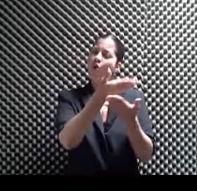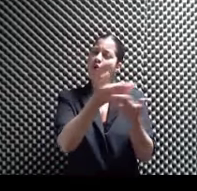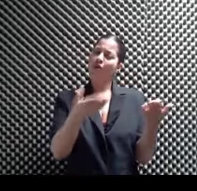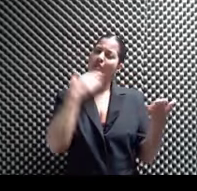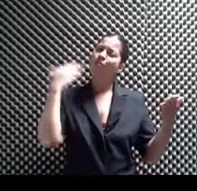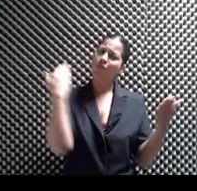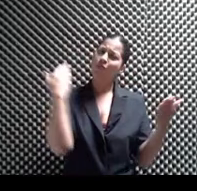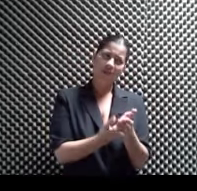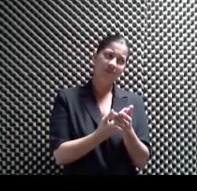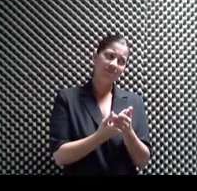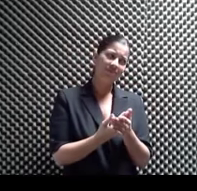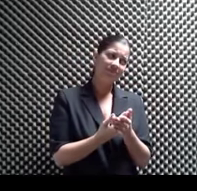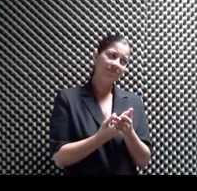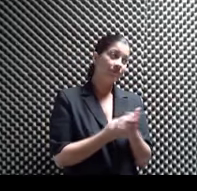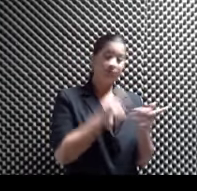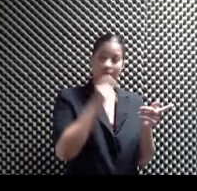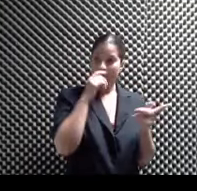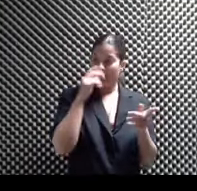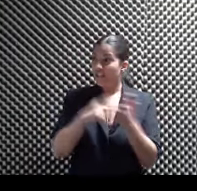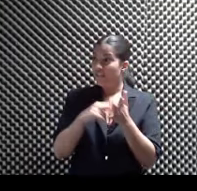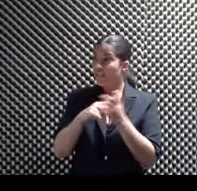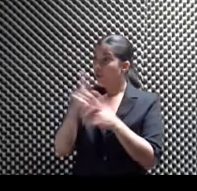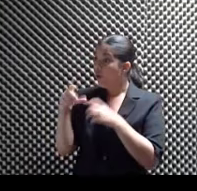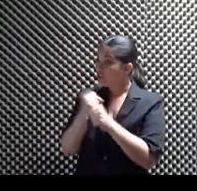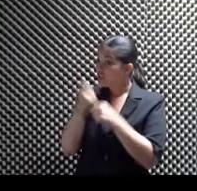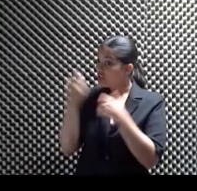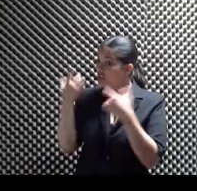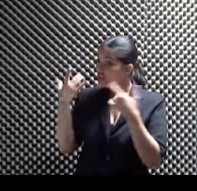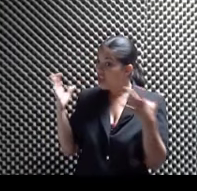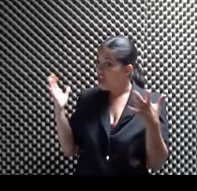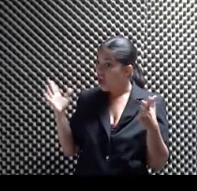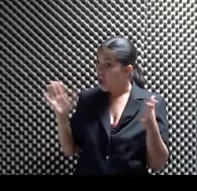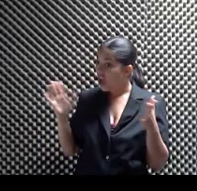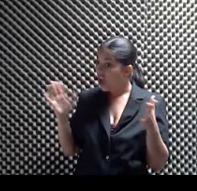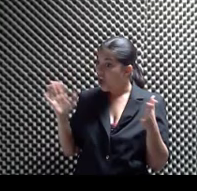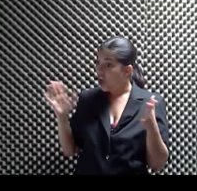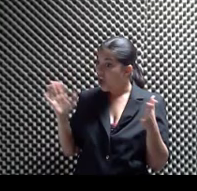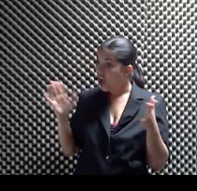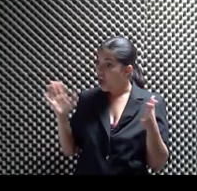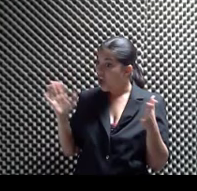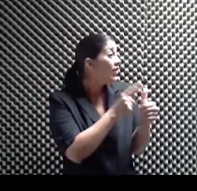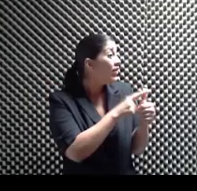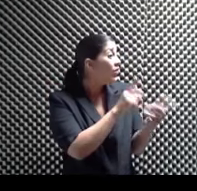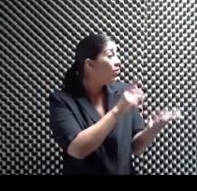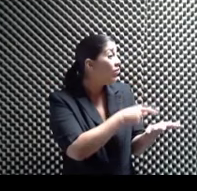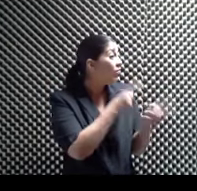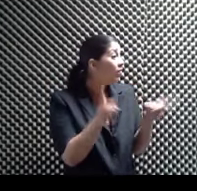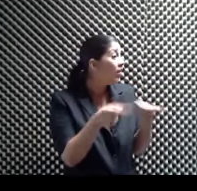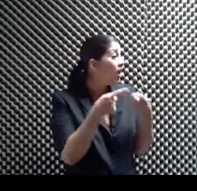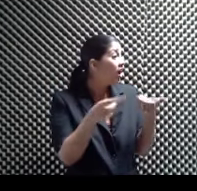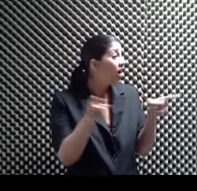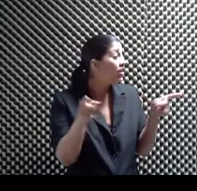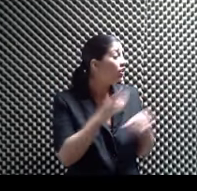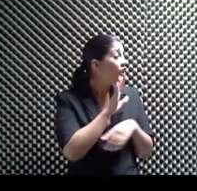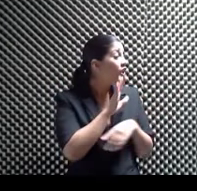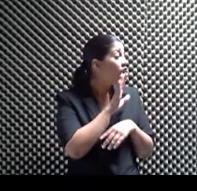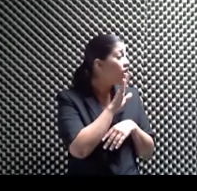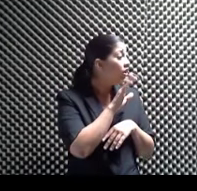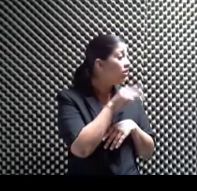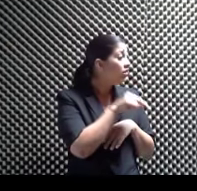Eso significa Que ya Pasó Más de Un Año Porque Tú eres El Primero Que Cumple En La Tu Inicia El Ciclo Tu